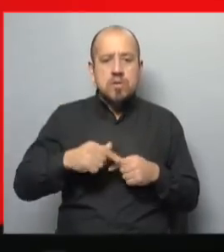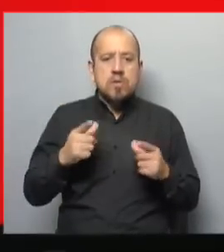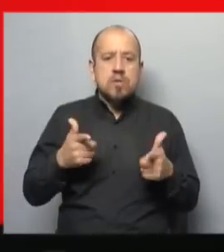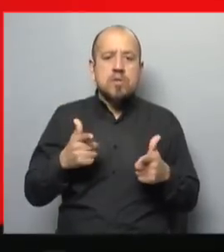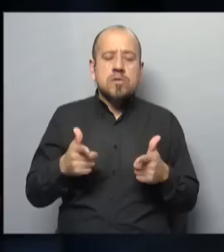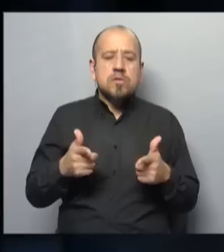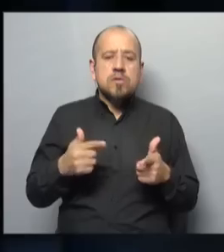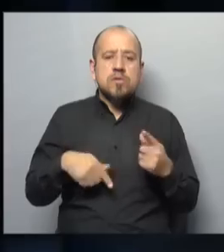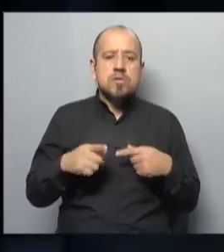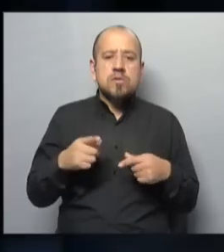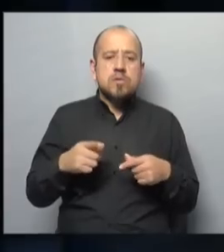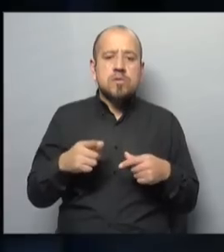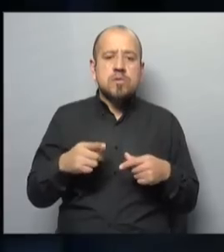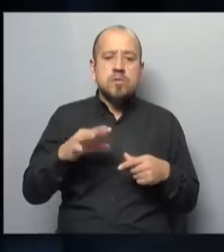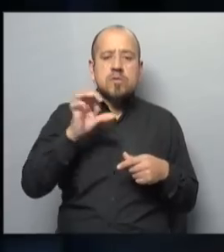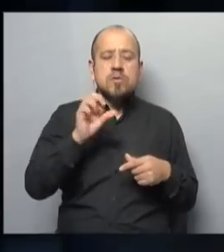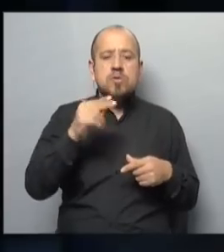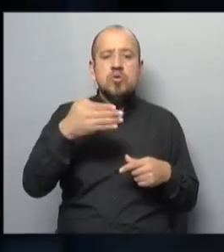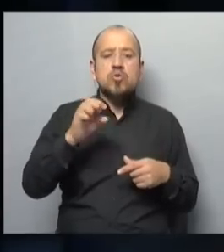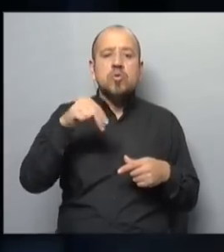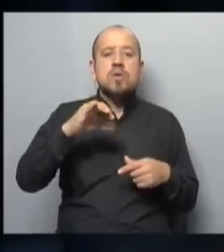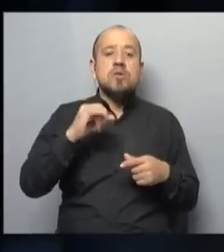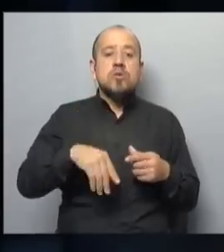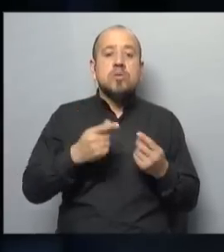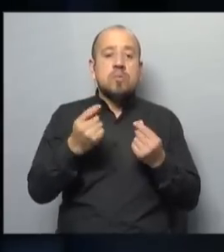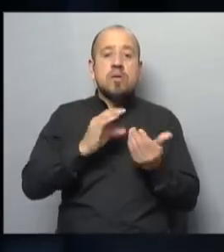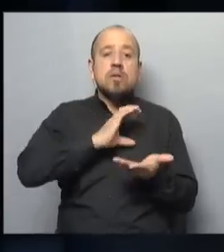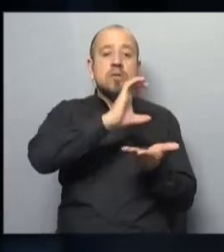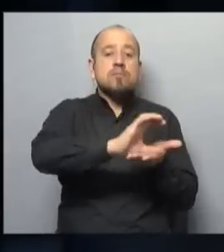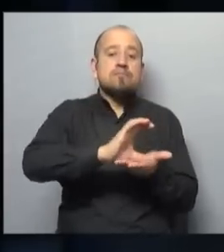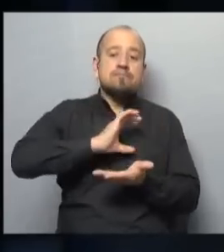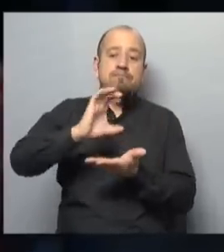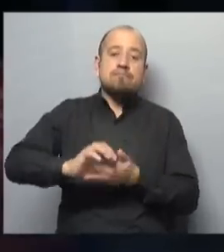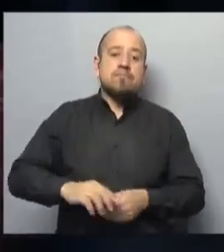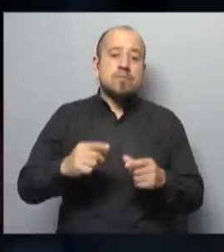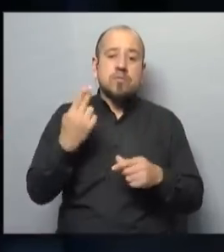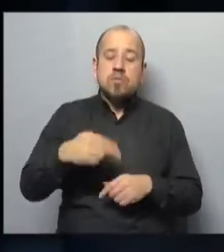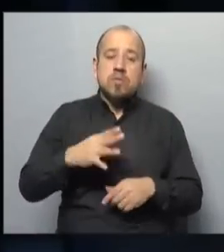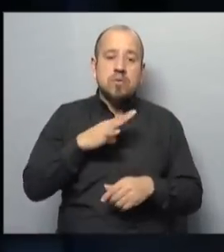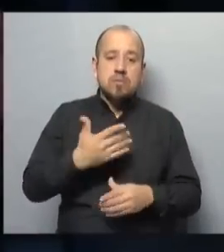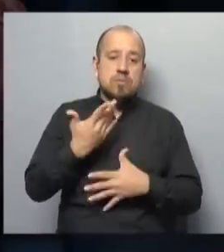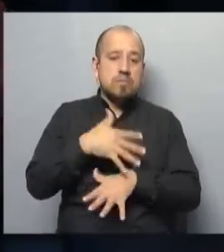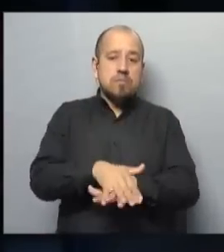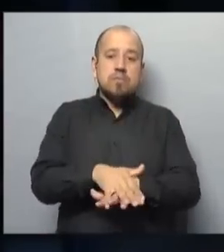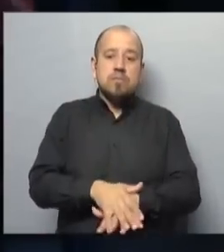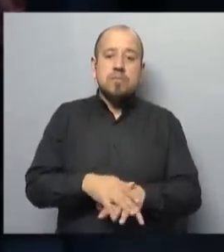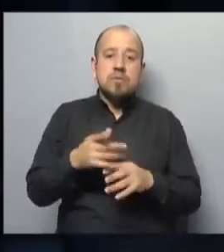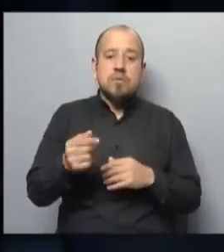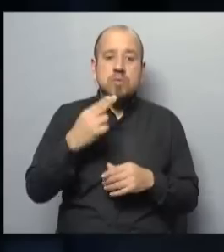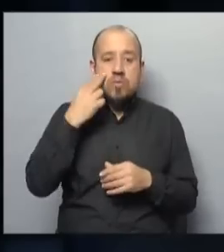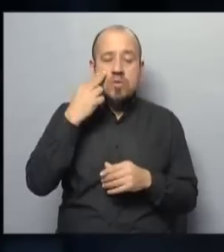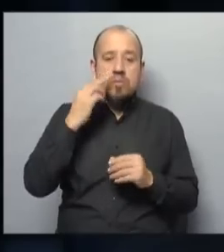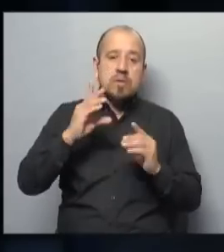una subvención a los equipos del interior nunca va a haber integración no hay problemas de distancias